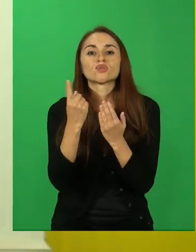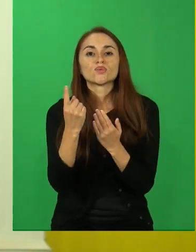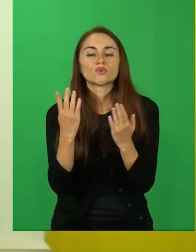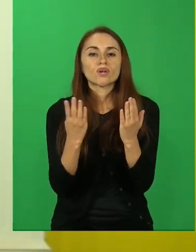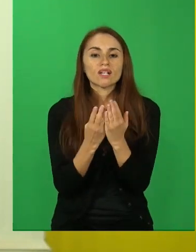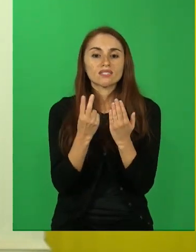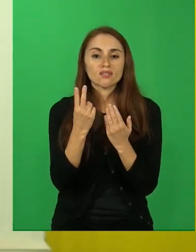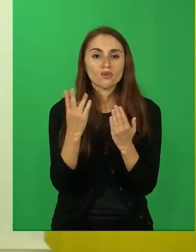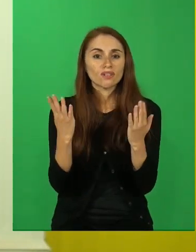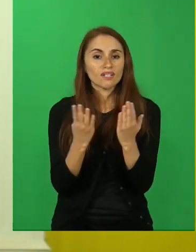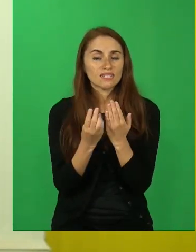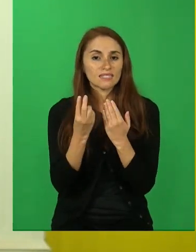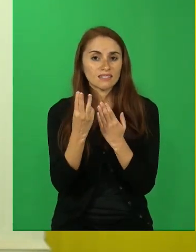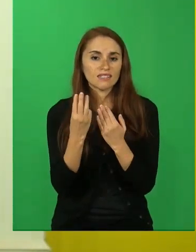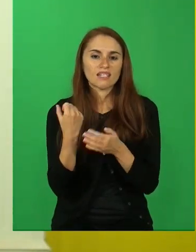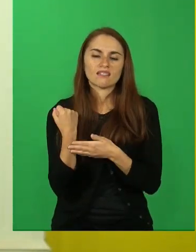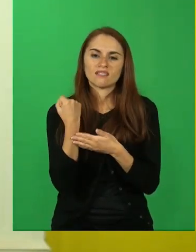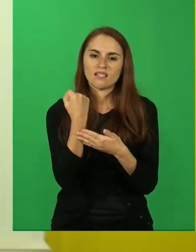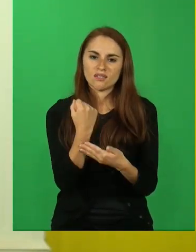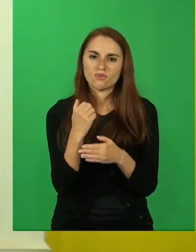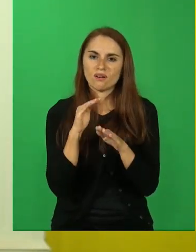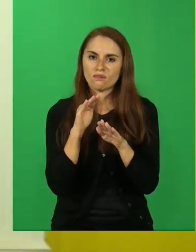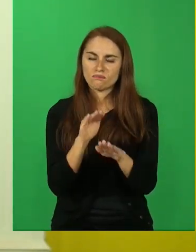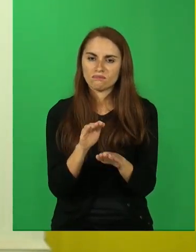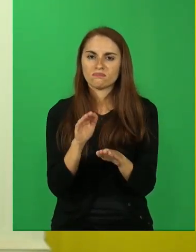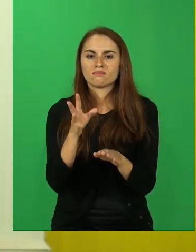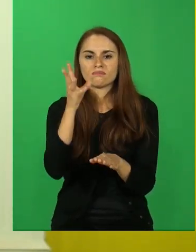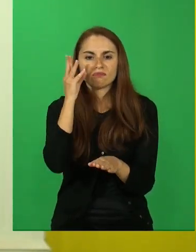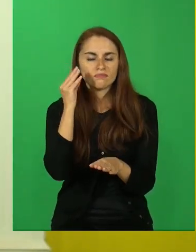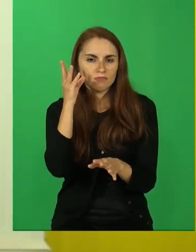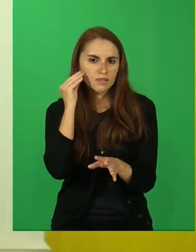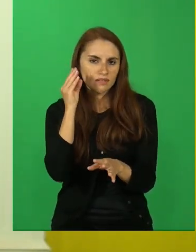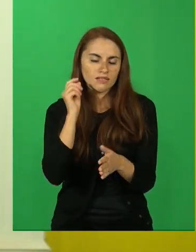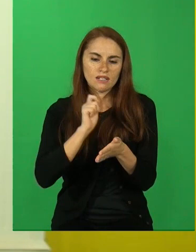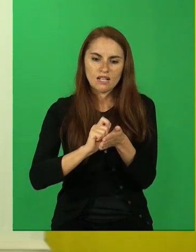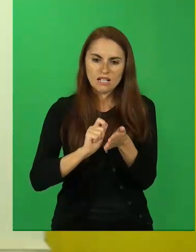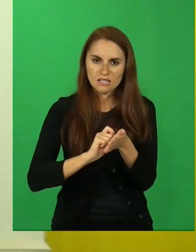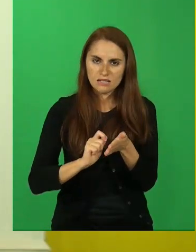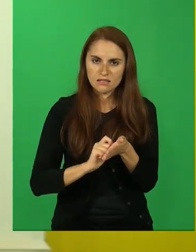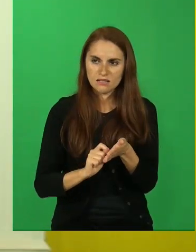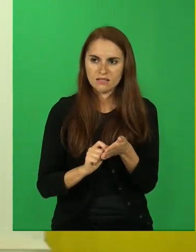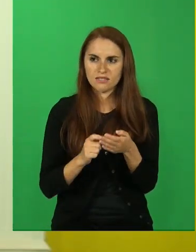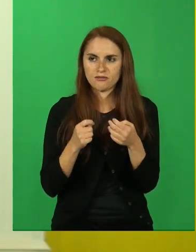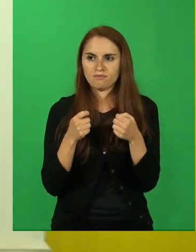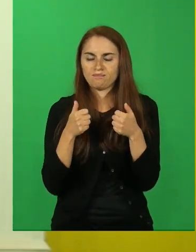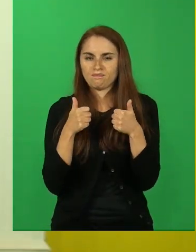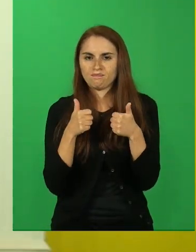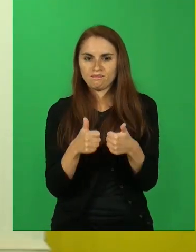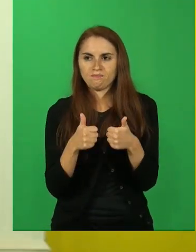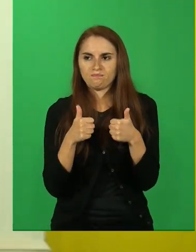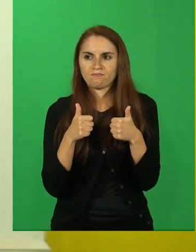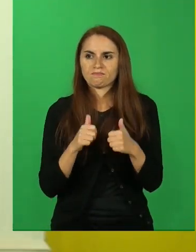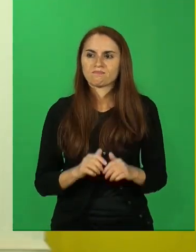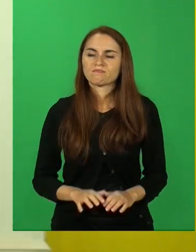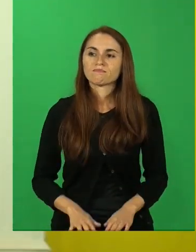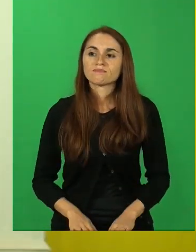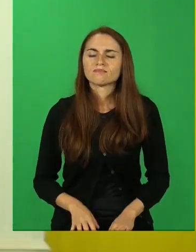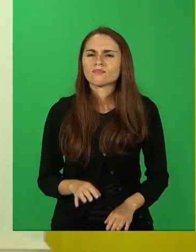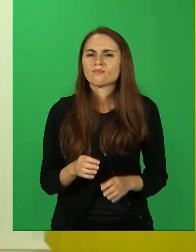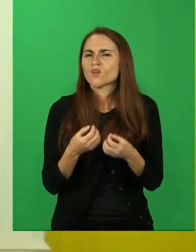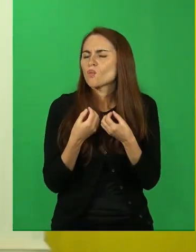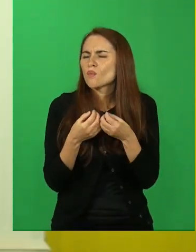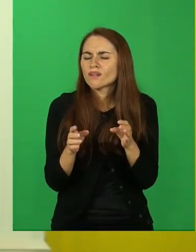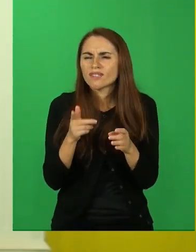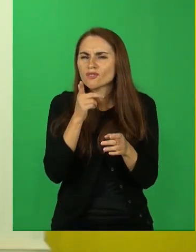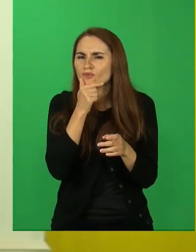la clase número 3 te van a ayudar a hacer lo que yo te acabo de dejar como ejercitación para tu casa. Cualquier